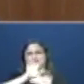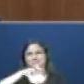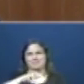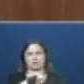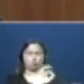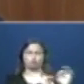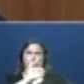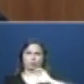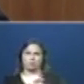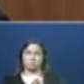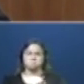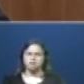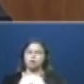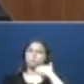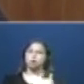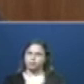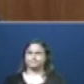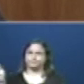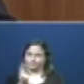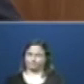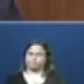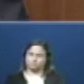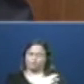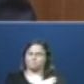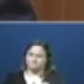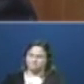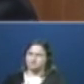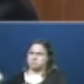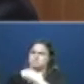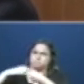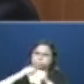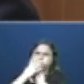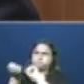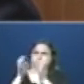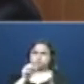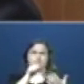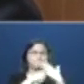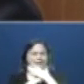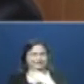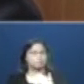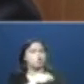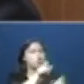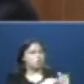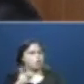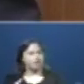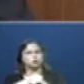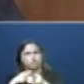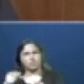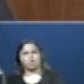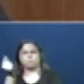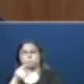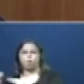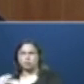un proceso para el que reitero la búsqueda de la mayor participación y consenso ciudadano social institucional y político y por otro